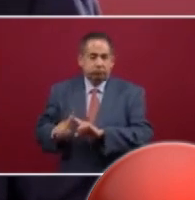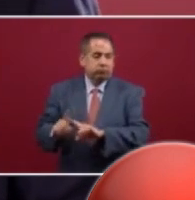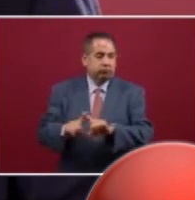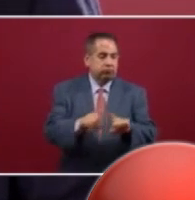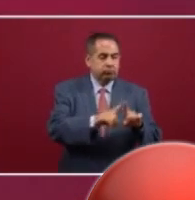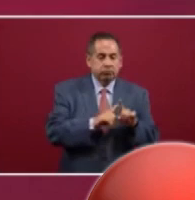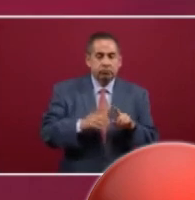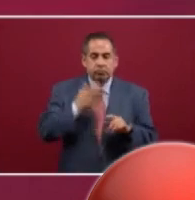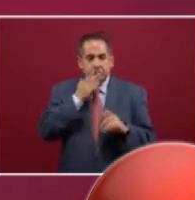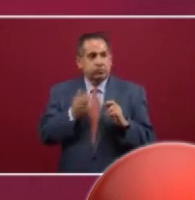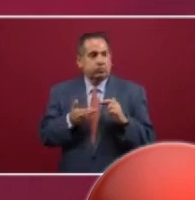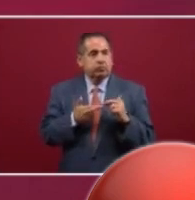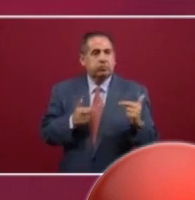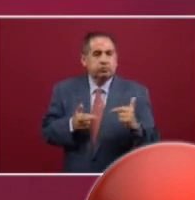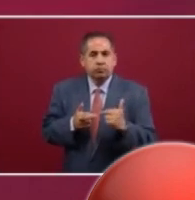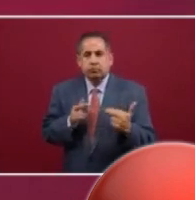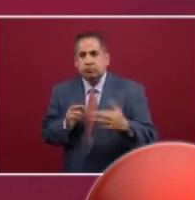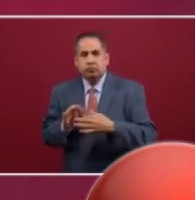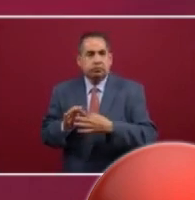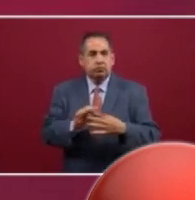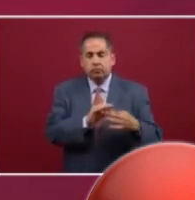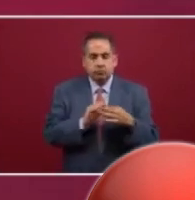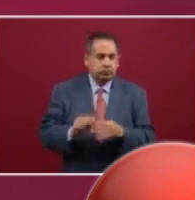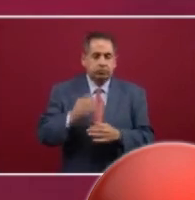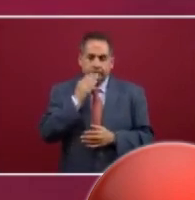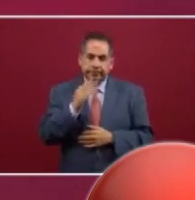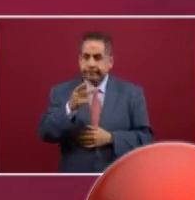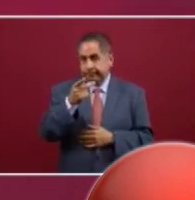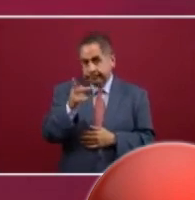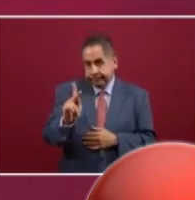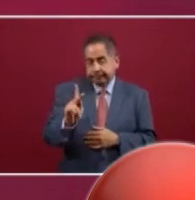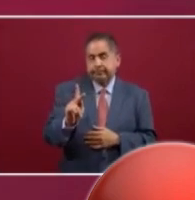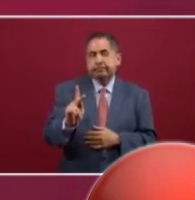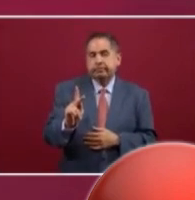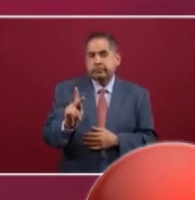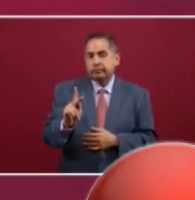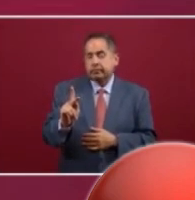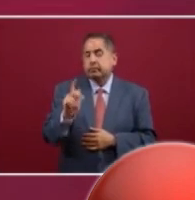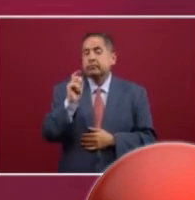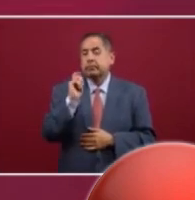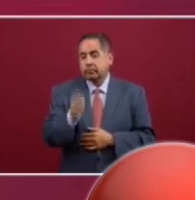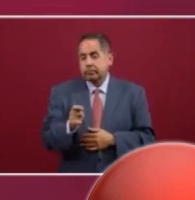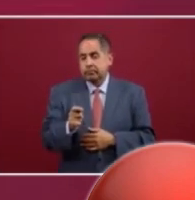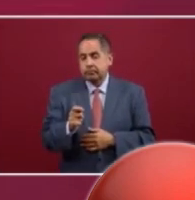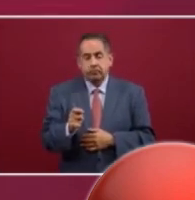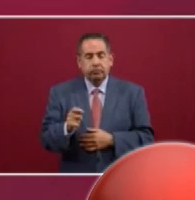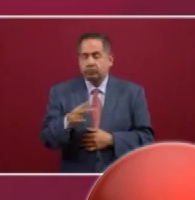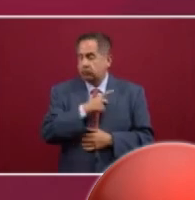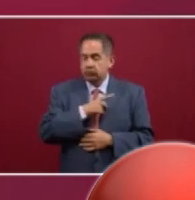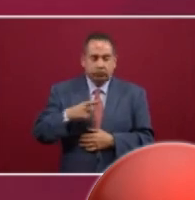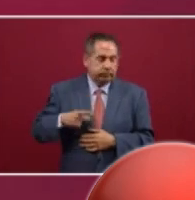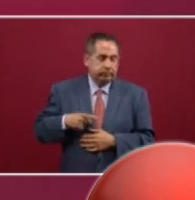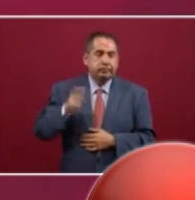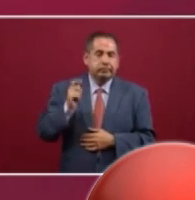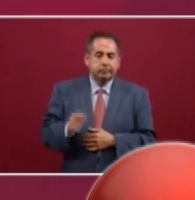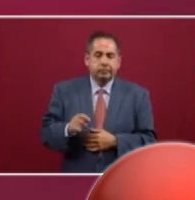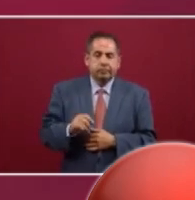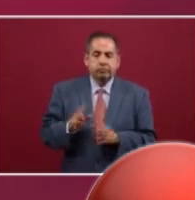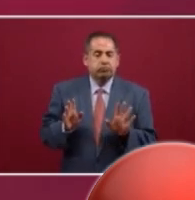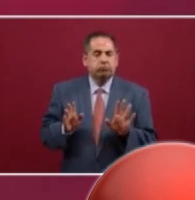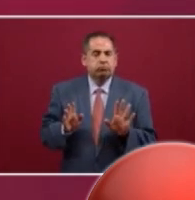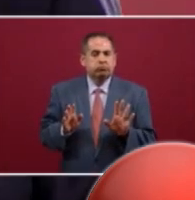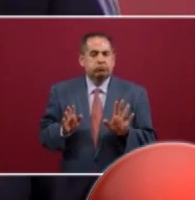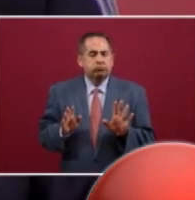diversificar nuestras relaciones, pero sin romper con